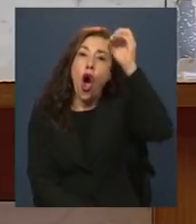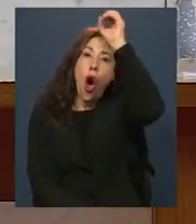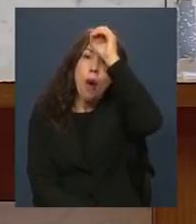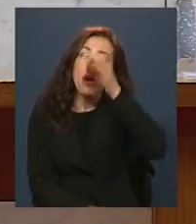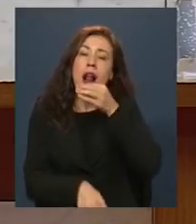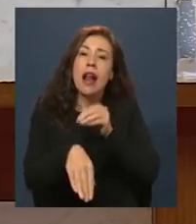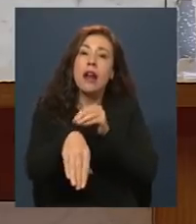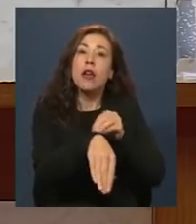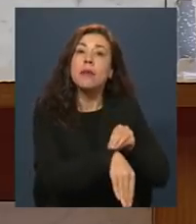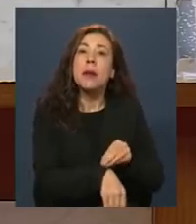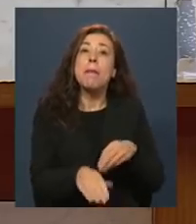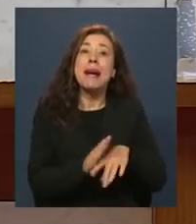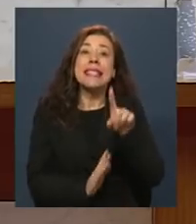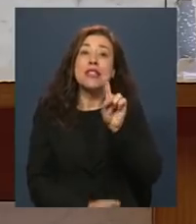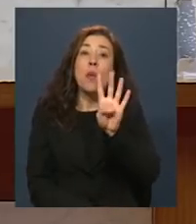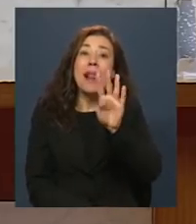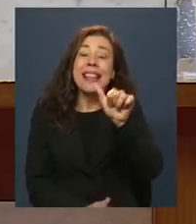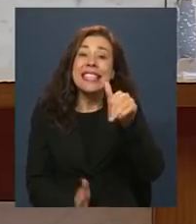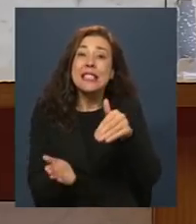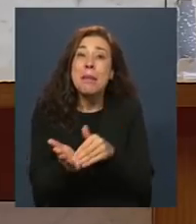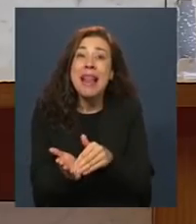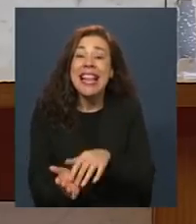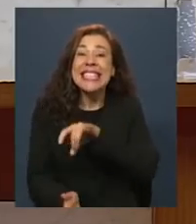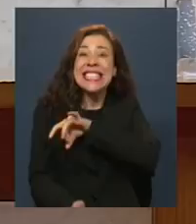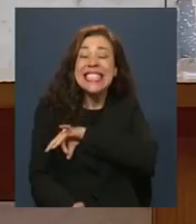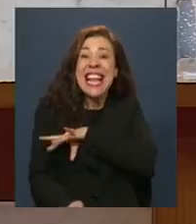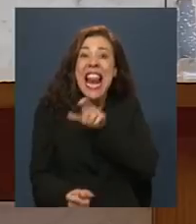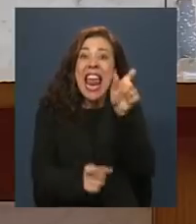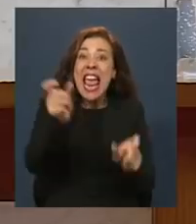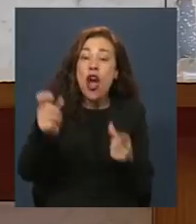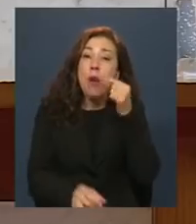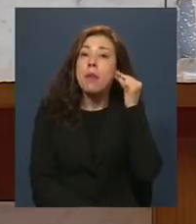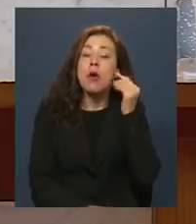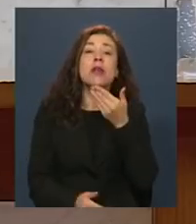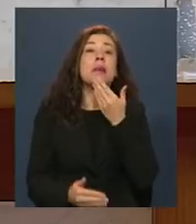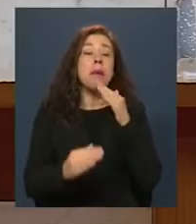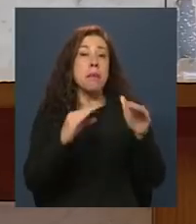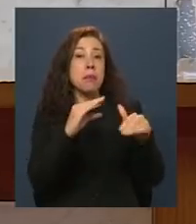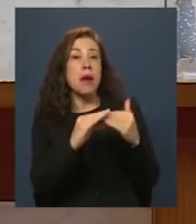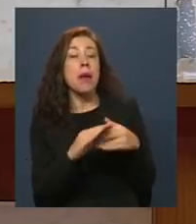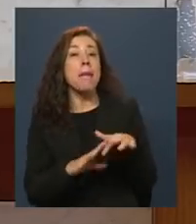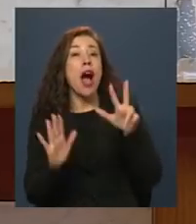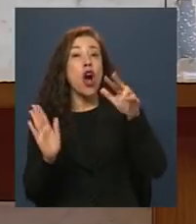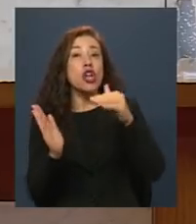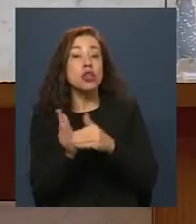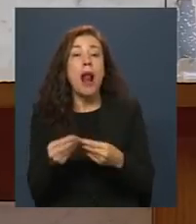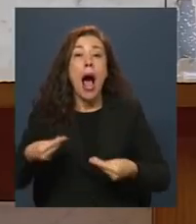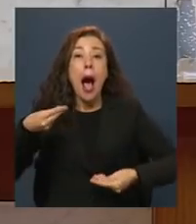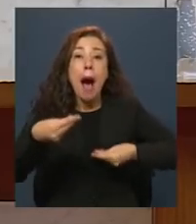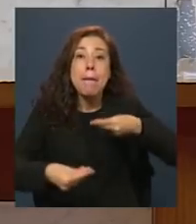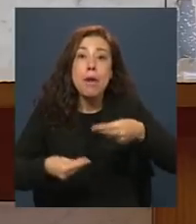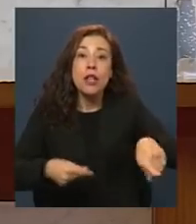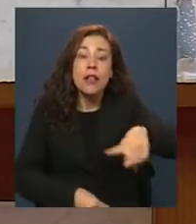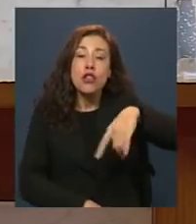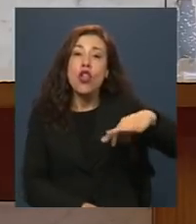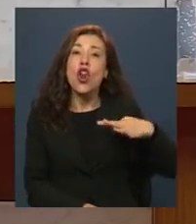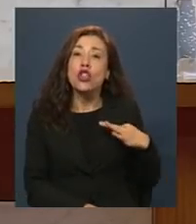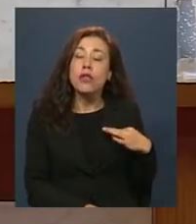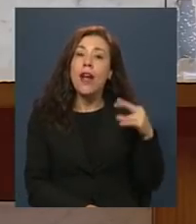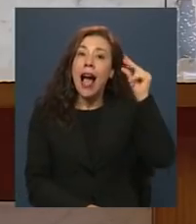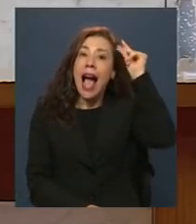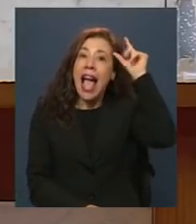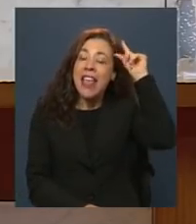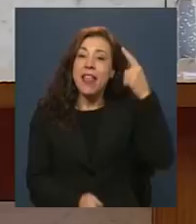de 146.000 chilenos y chilenas. Hemos recibido, por ejemplo, más de 8.000 contribuciones ciudadanas a